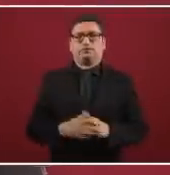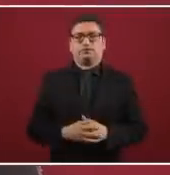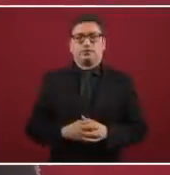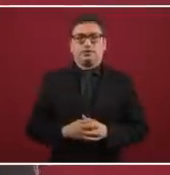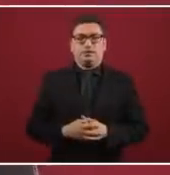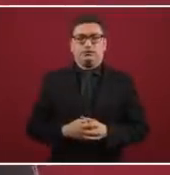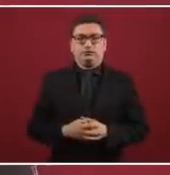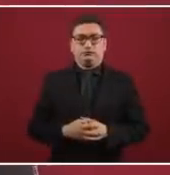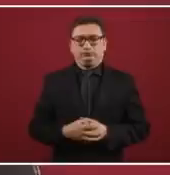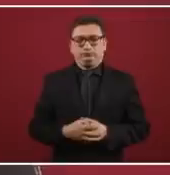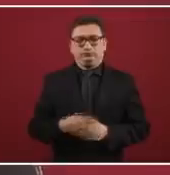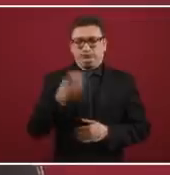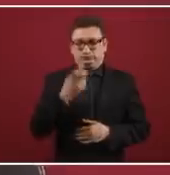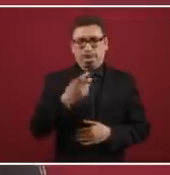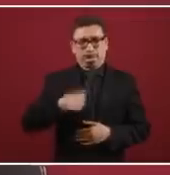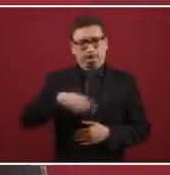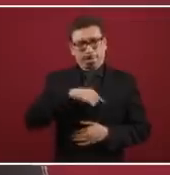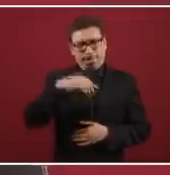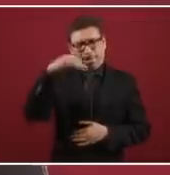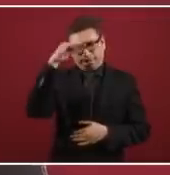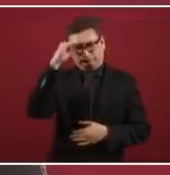manera en que estamos trabajando.